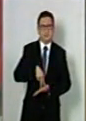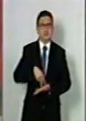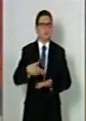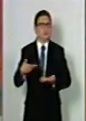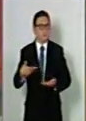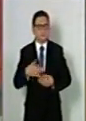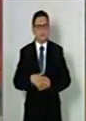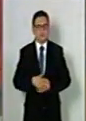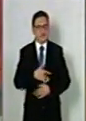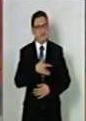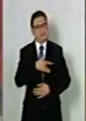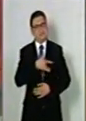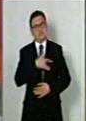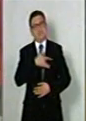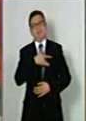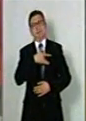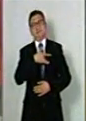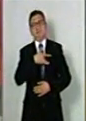conmovido.